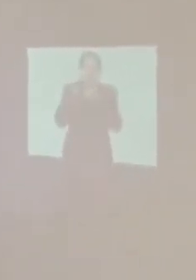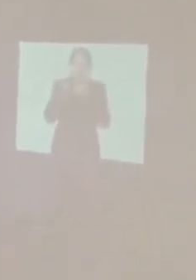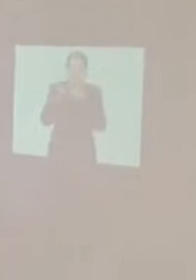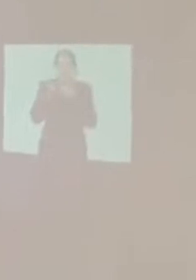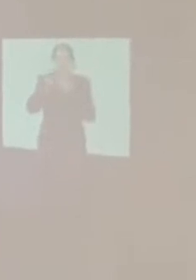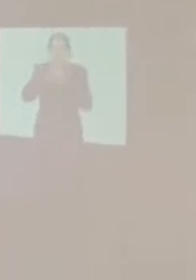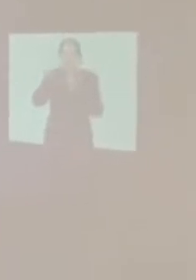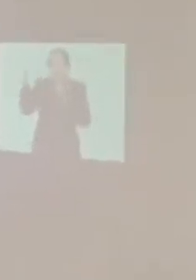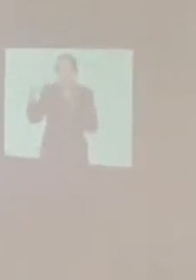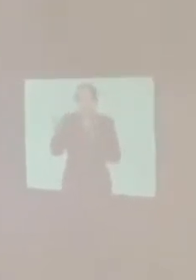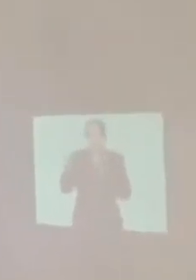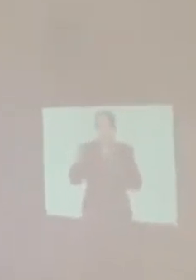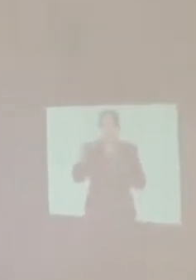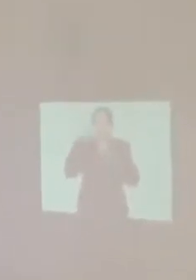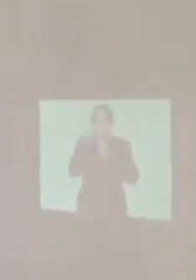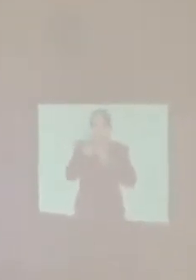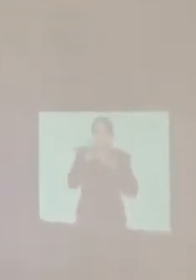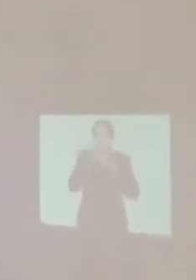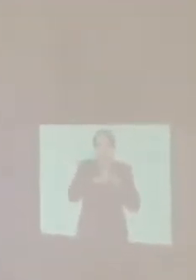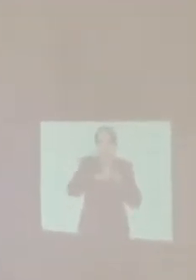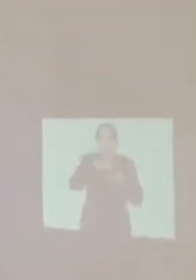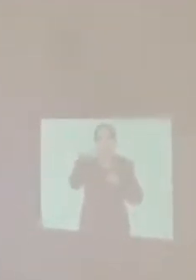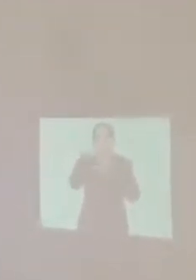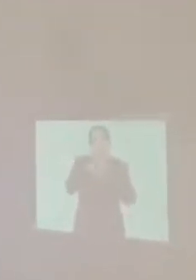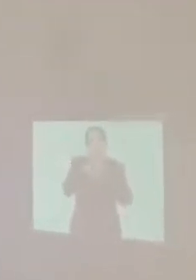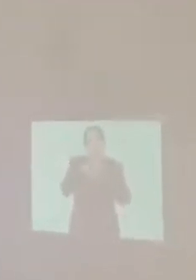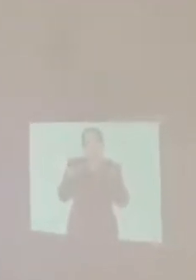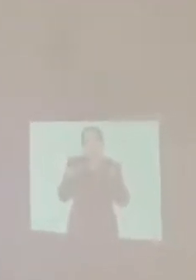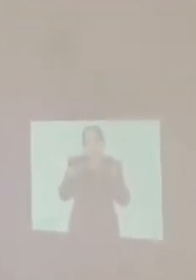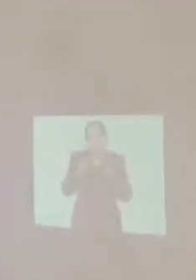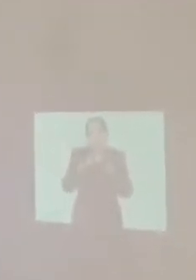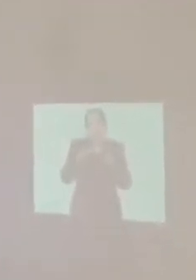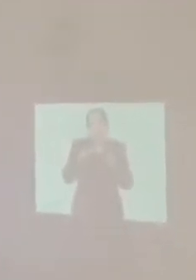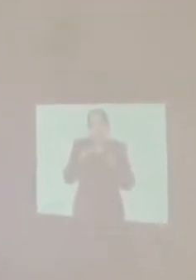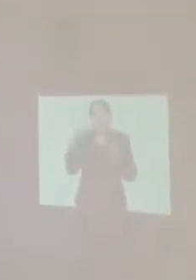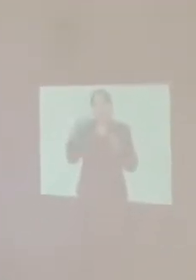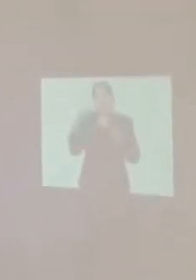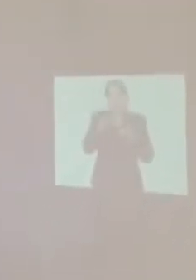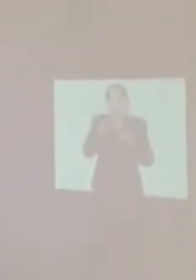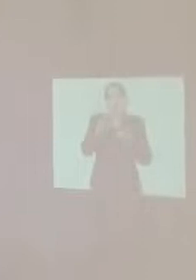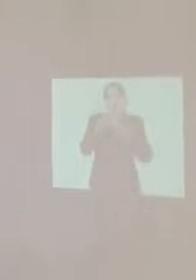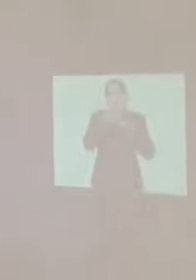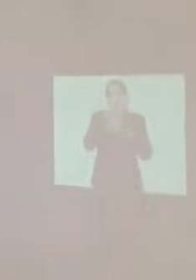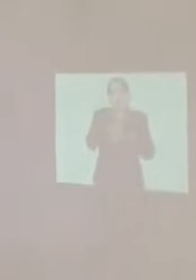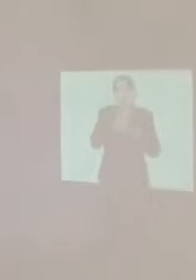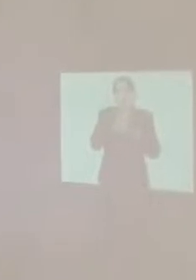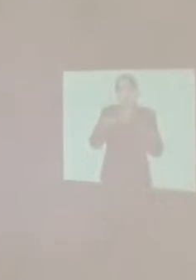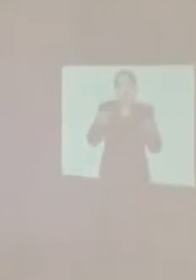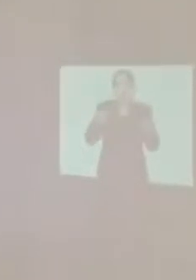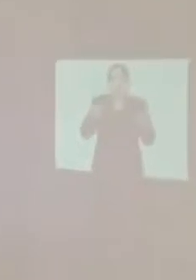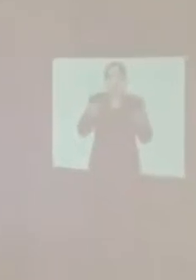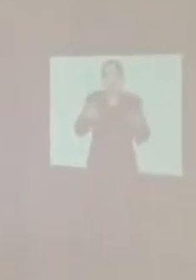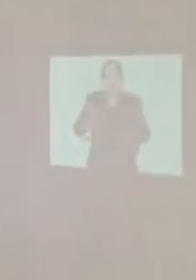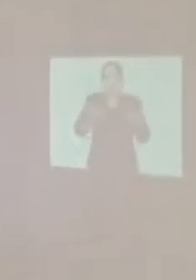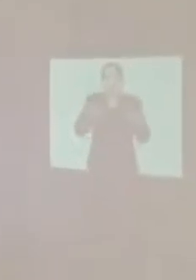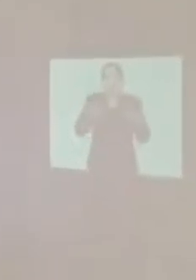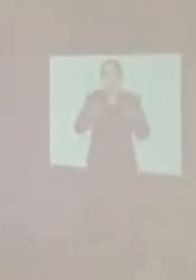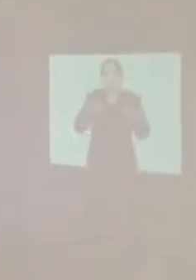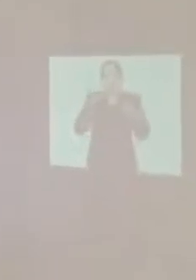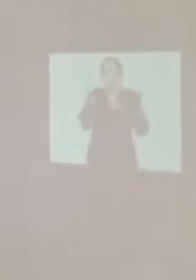Hospital Temporal COVID City Banamex, que salvó cientos y cientos de vidas. Muchas gracias a las y